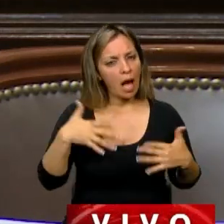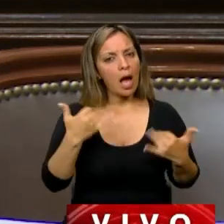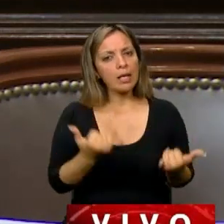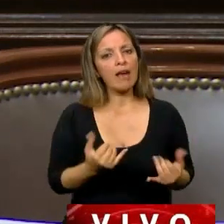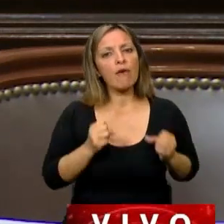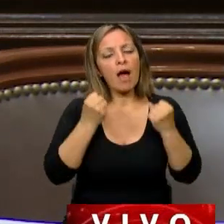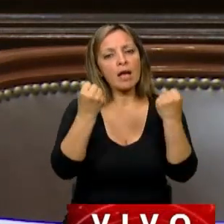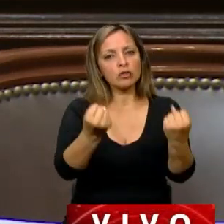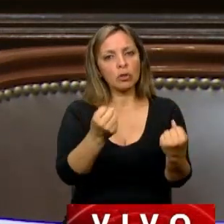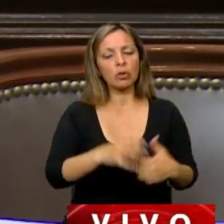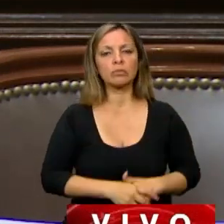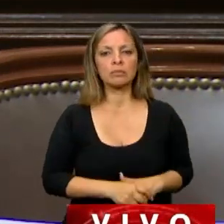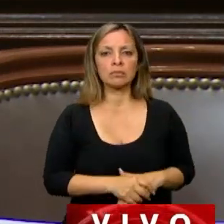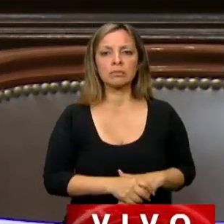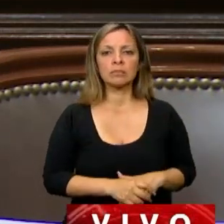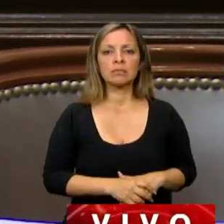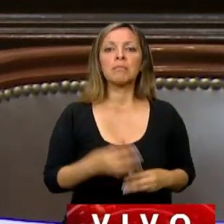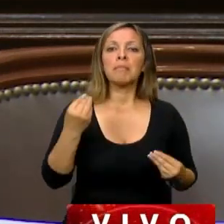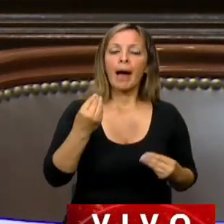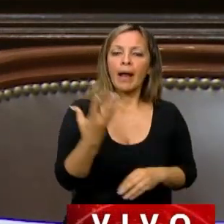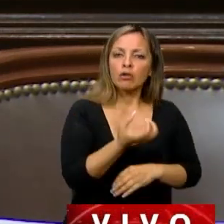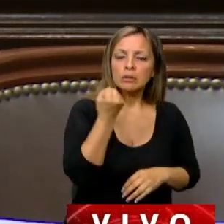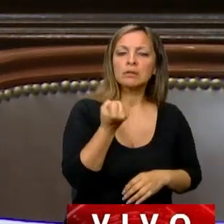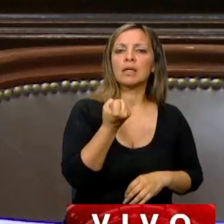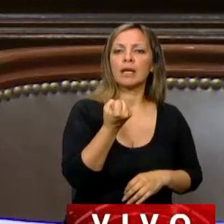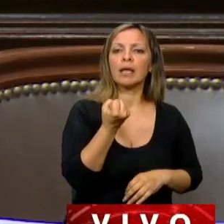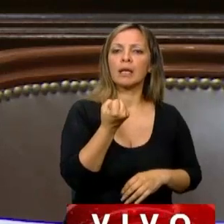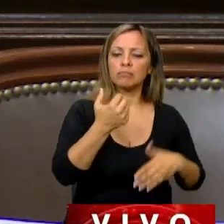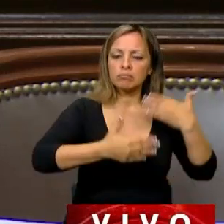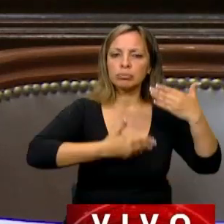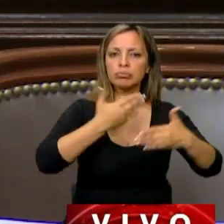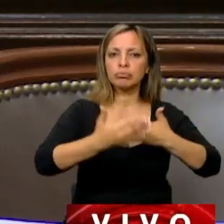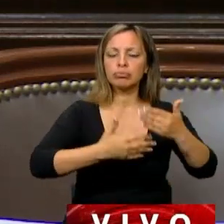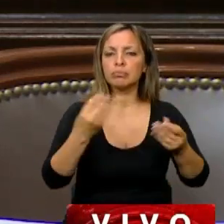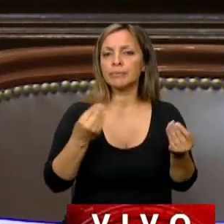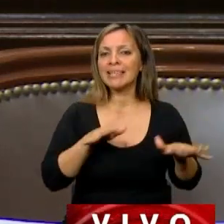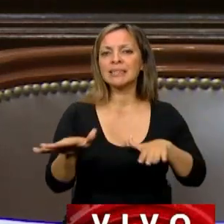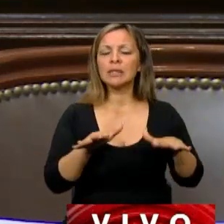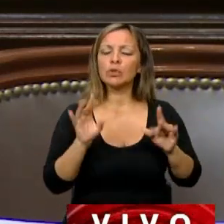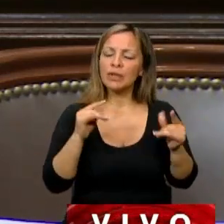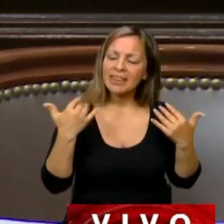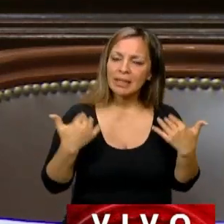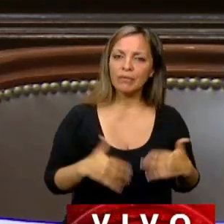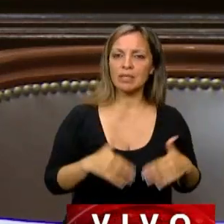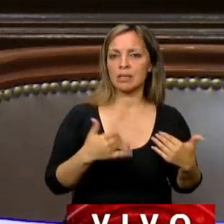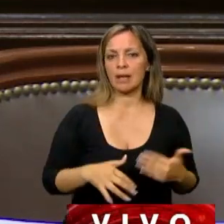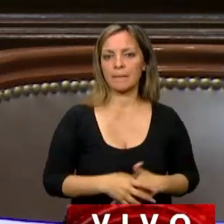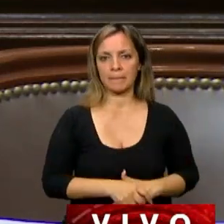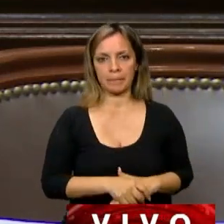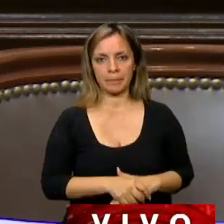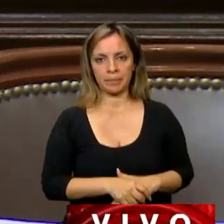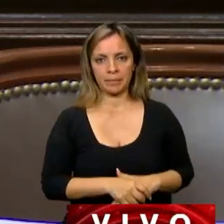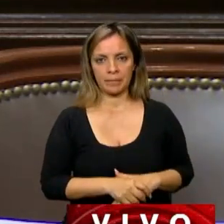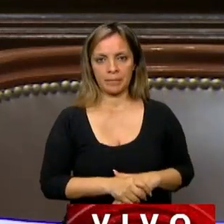hoy para poder lograr salir de difíciles situaciones en las que hemos atravesado